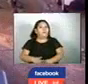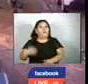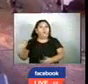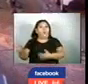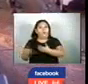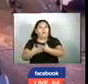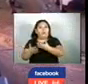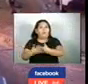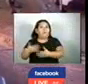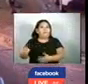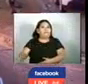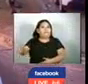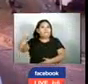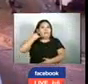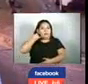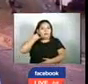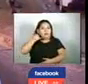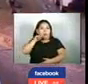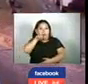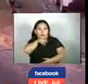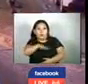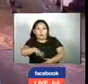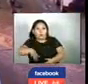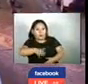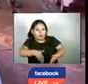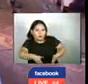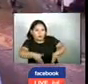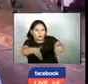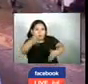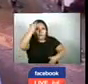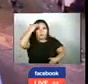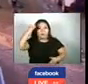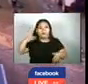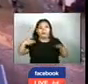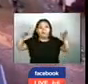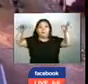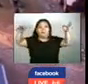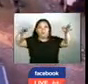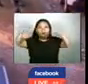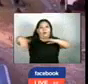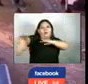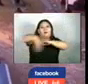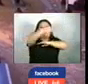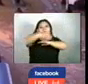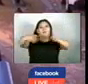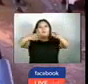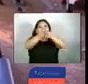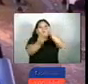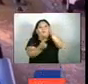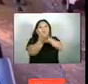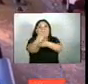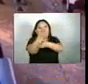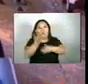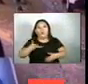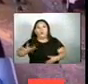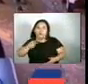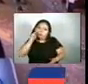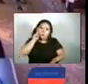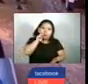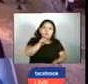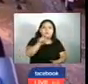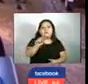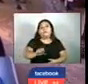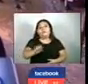alertados de este accidente de tránsito aquí en la calle Constitución y calle Al Volcán, el cual hemos venido pues a verificar